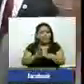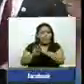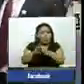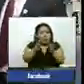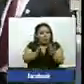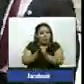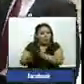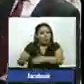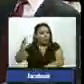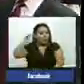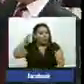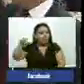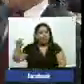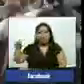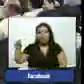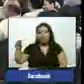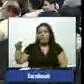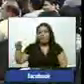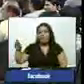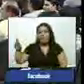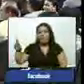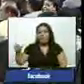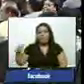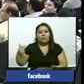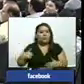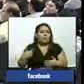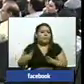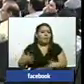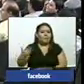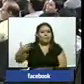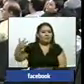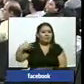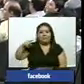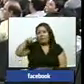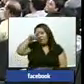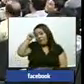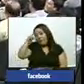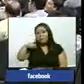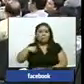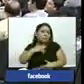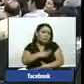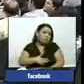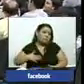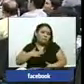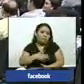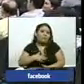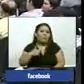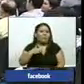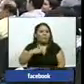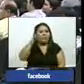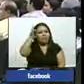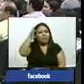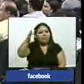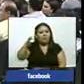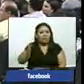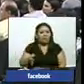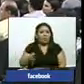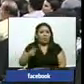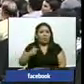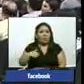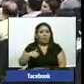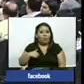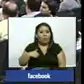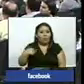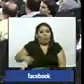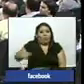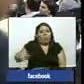producción en Sonora FM. Ya he pasado un par de años en esto, divirtiéndome. Yo creo que no es carrera, yo